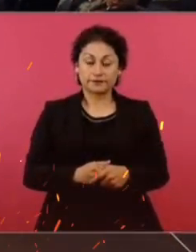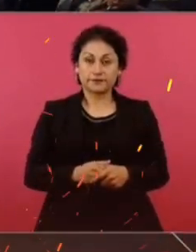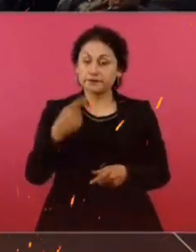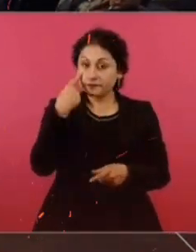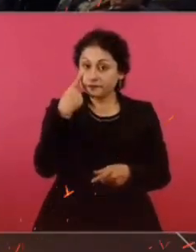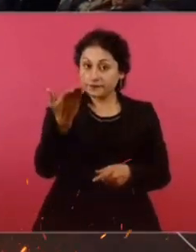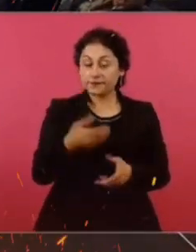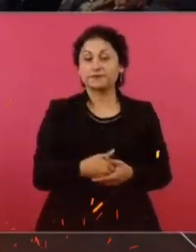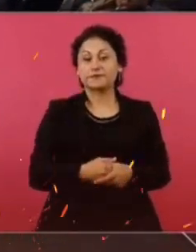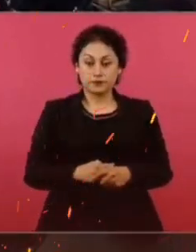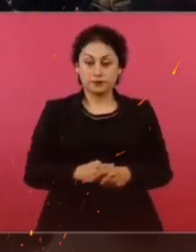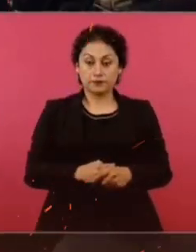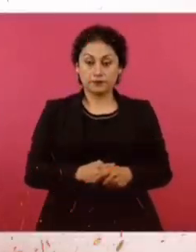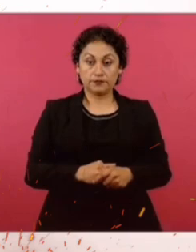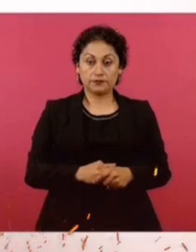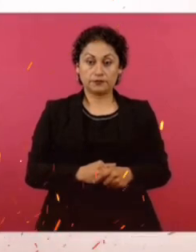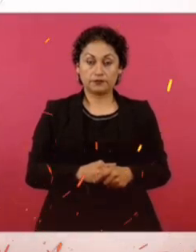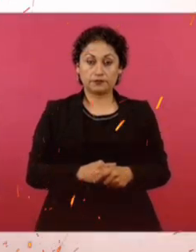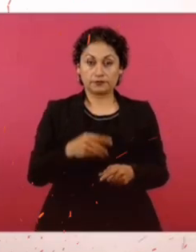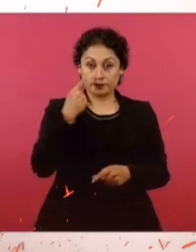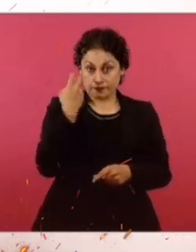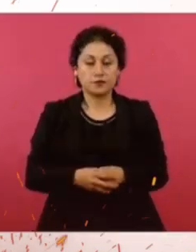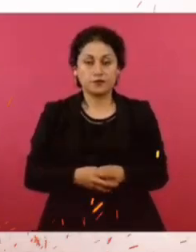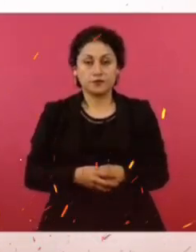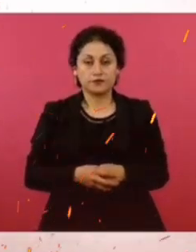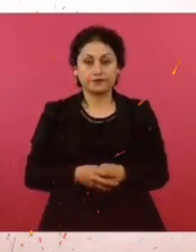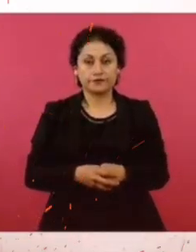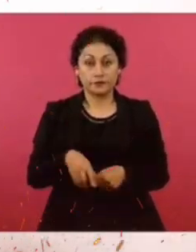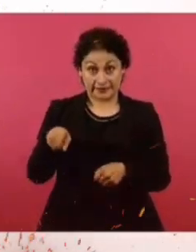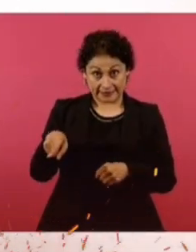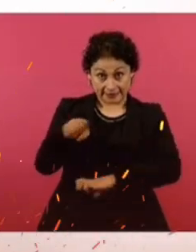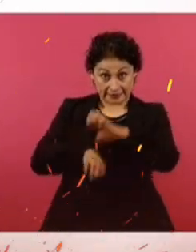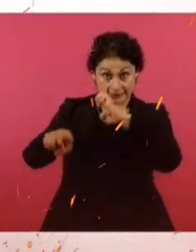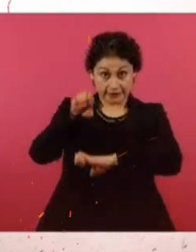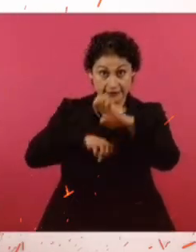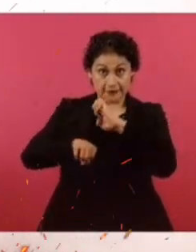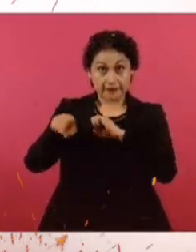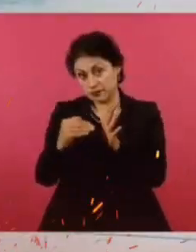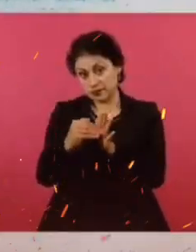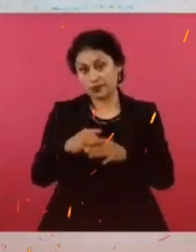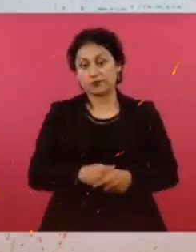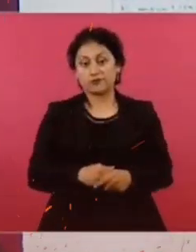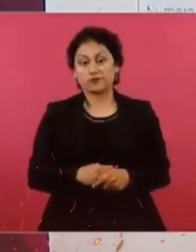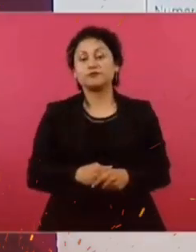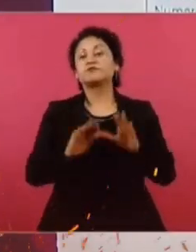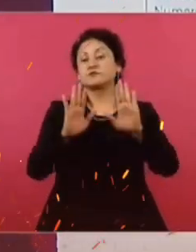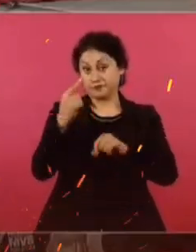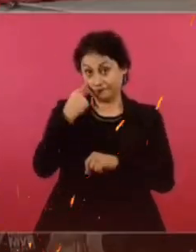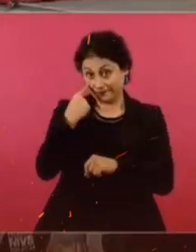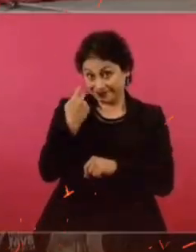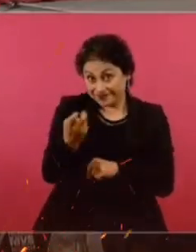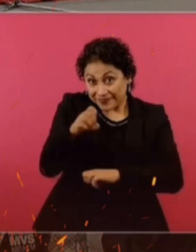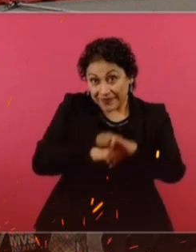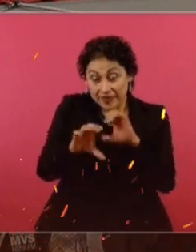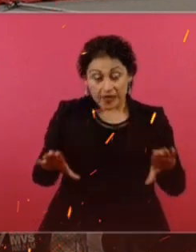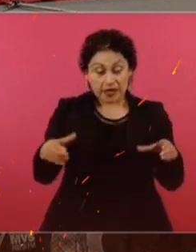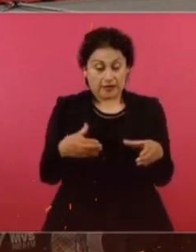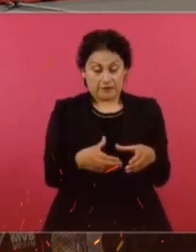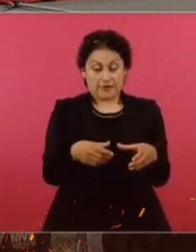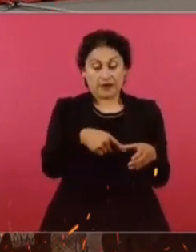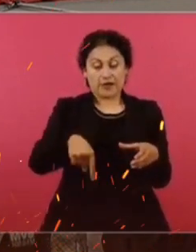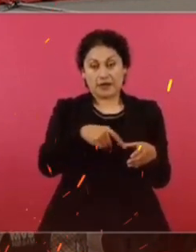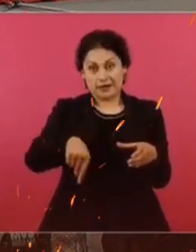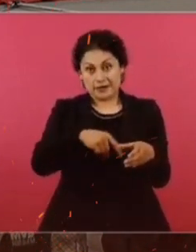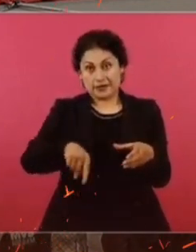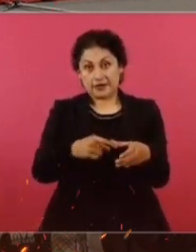Mire, esta es una empresa. Este es el domicilio de la empresa. Esta empresa se dedica a todo esto. Bueno, esta empresa, en total,